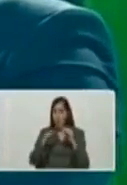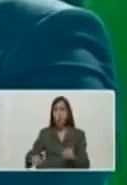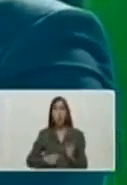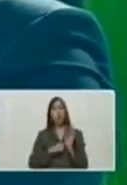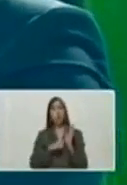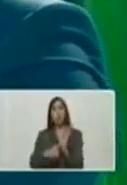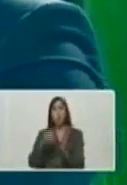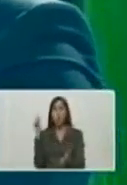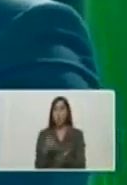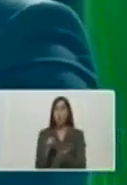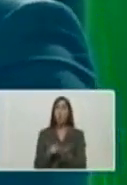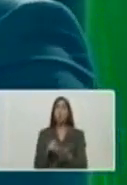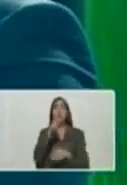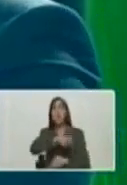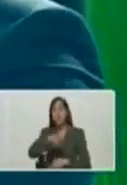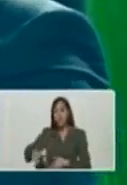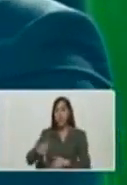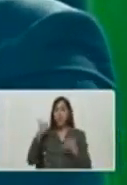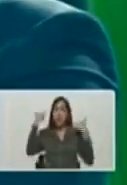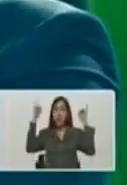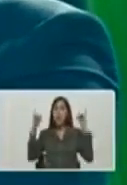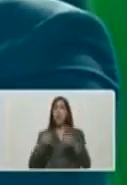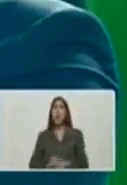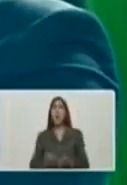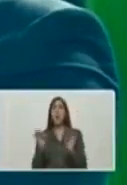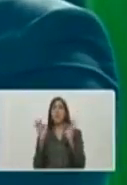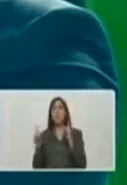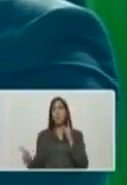de hoy para celebrar este magno evento.